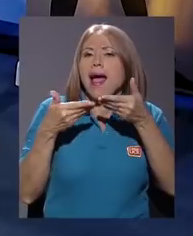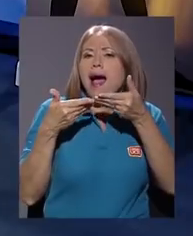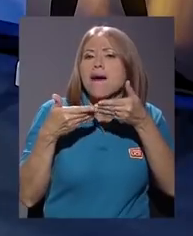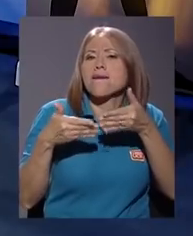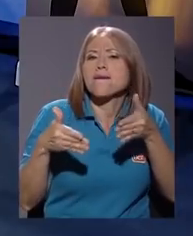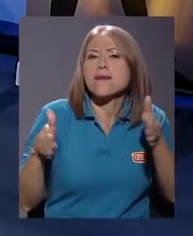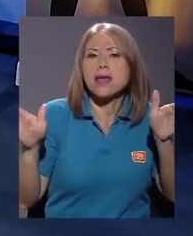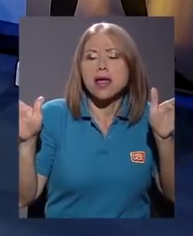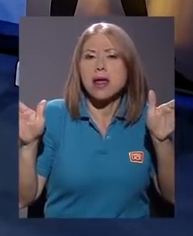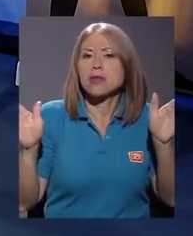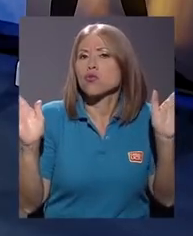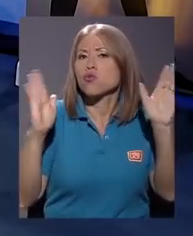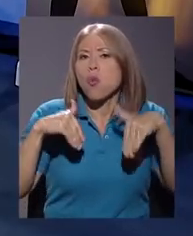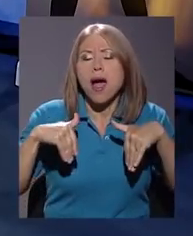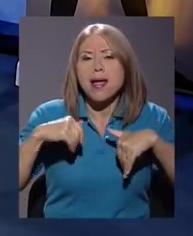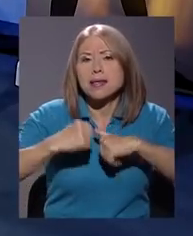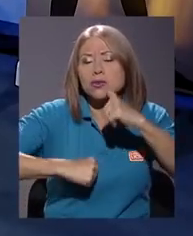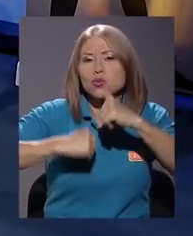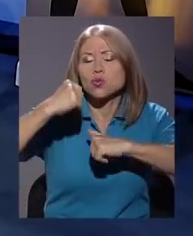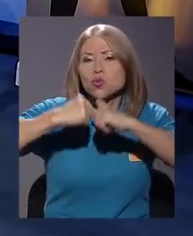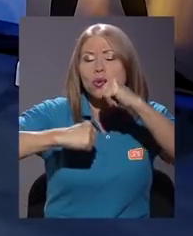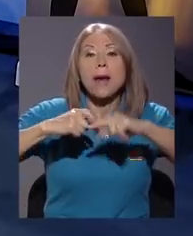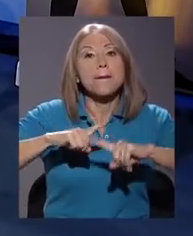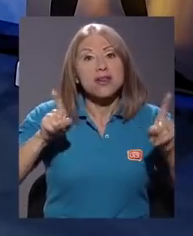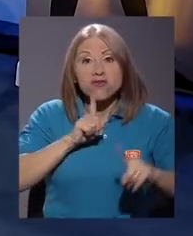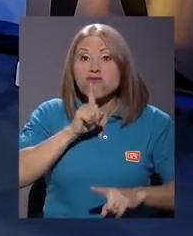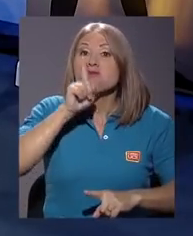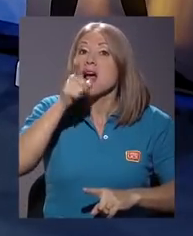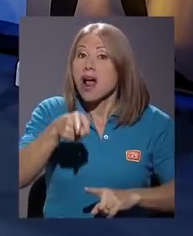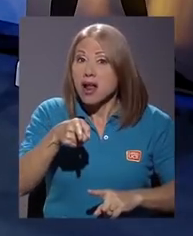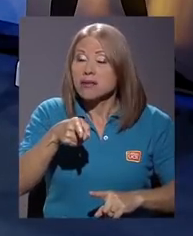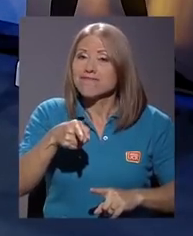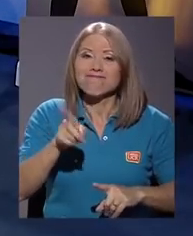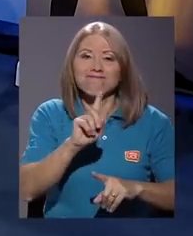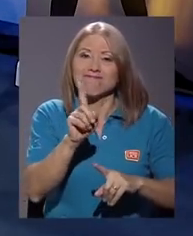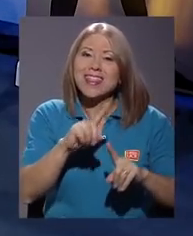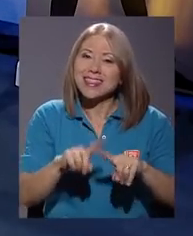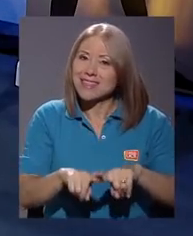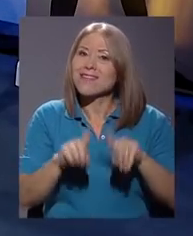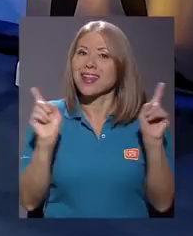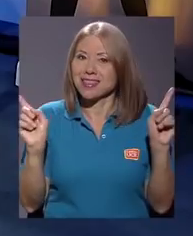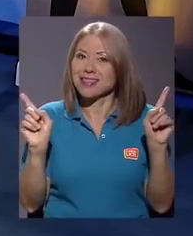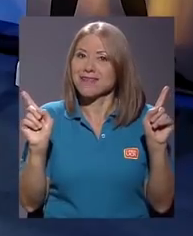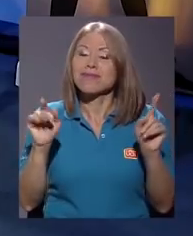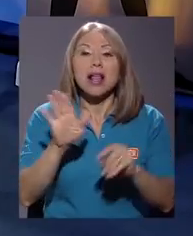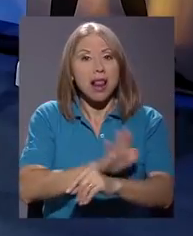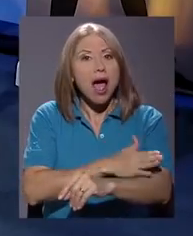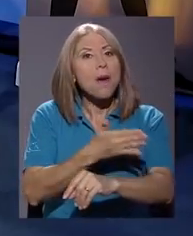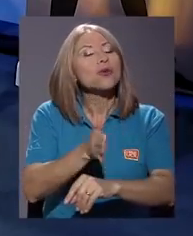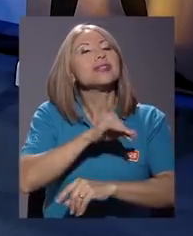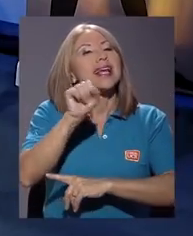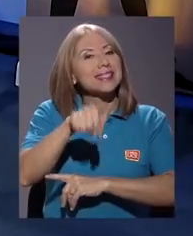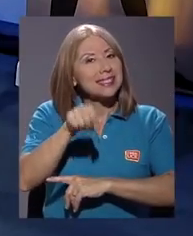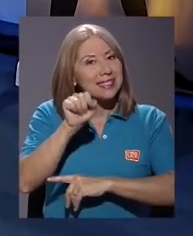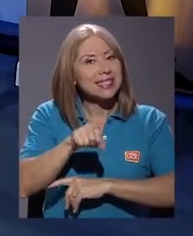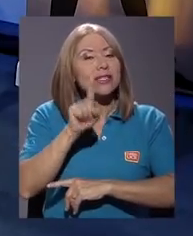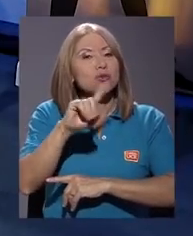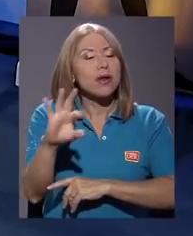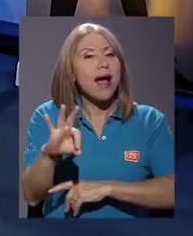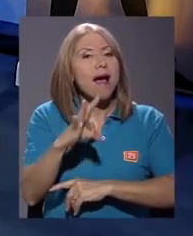eh la realidad es diferent la la la música como como tal Sí es un instrumento de comunicación y de